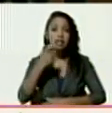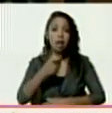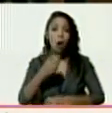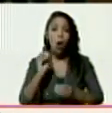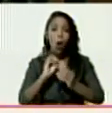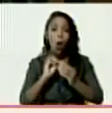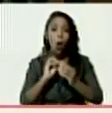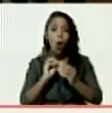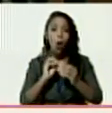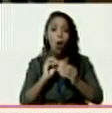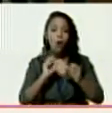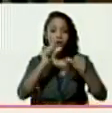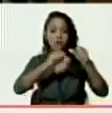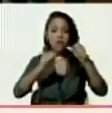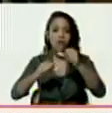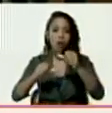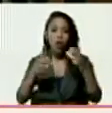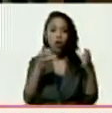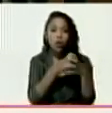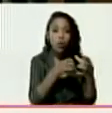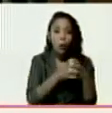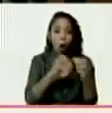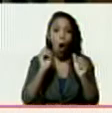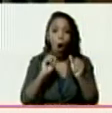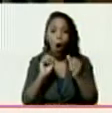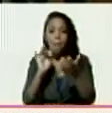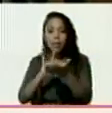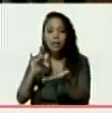o nominales.